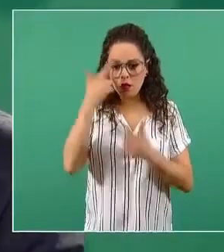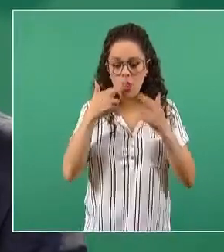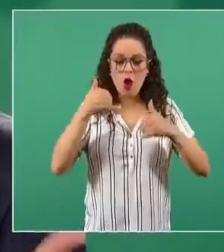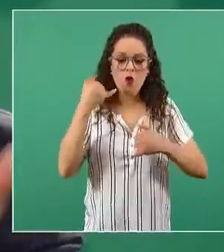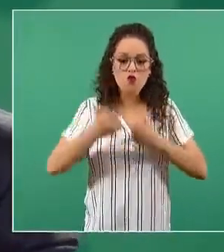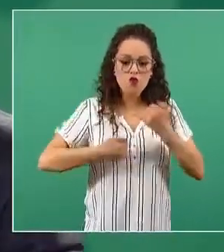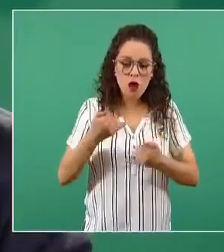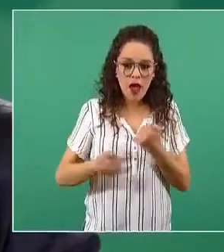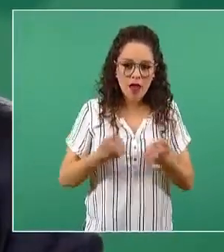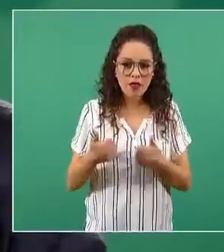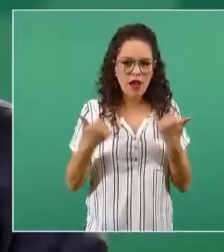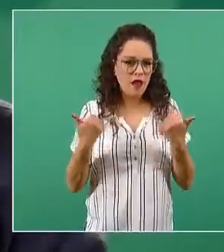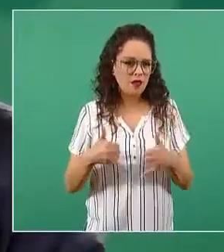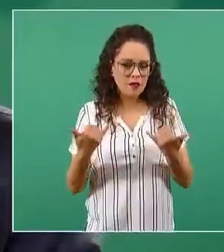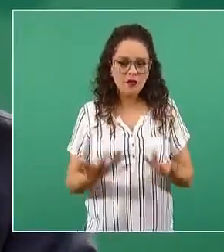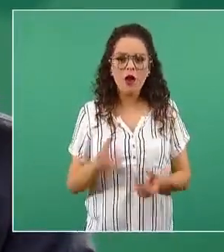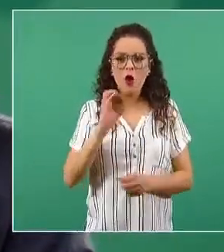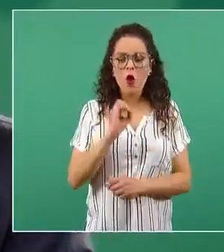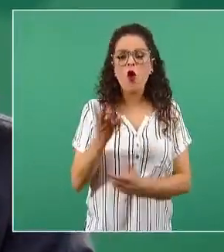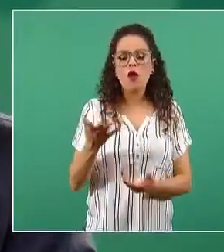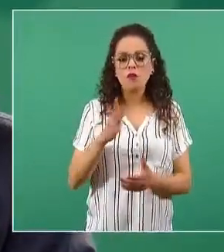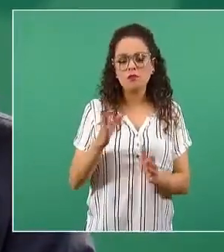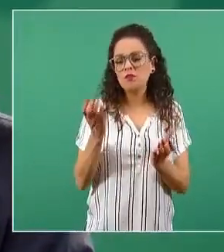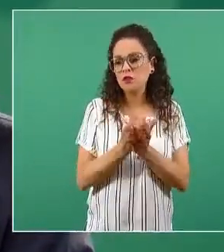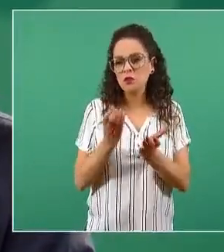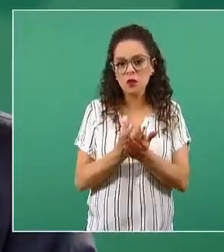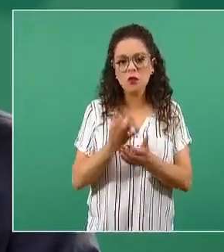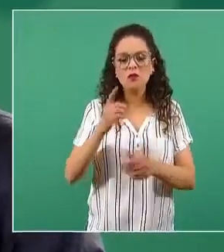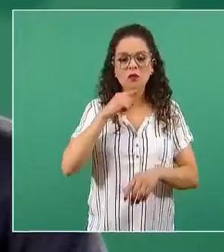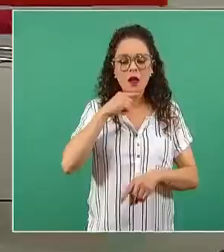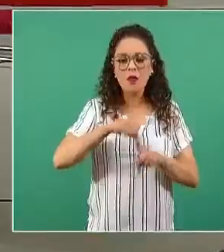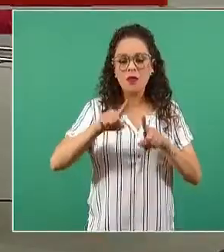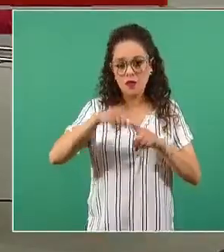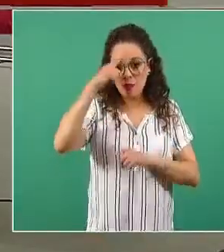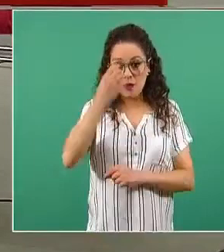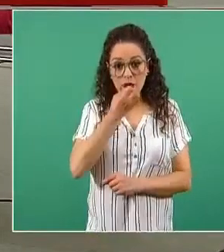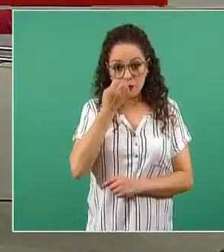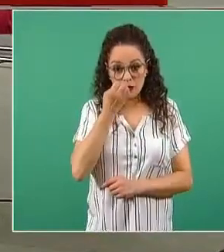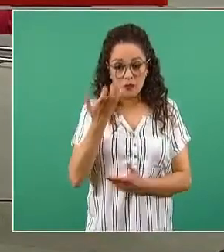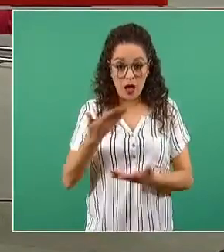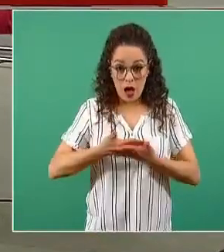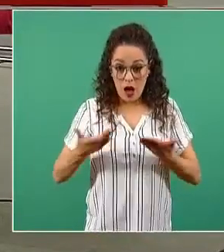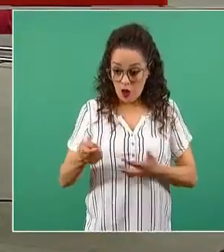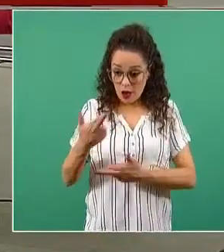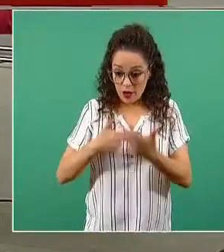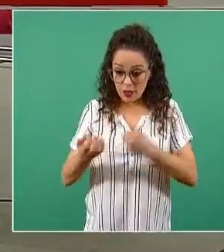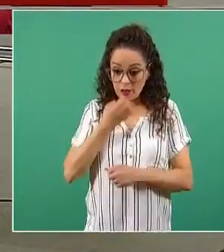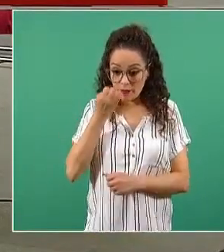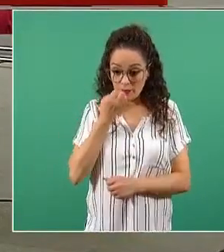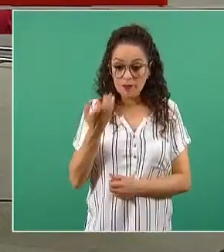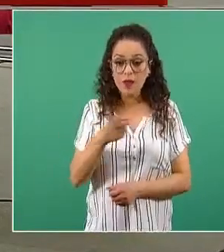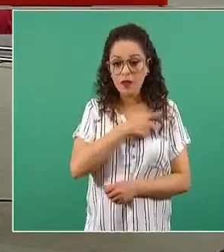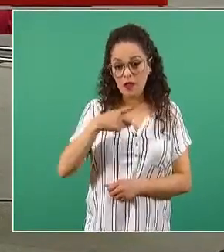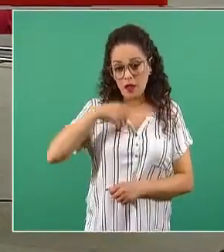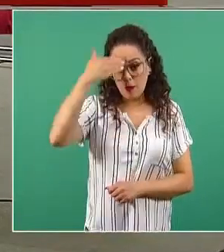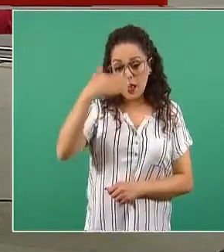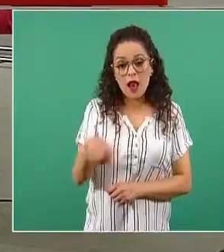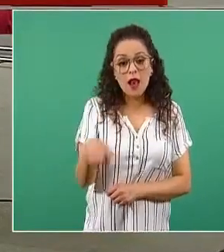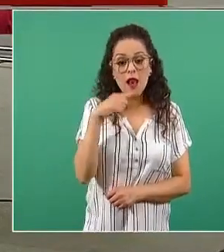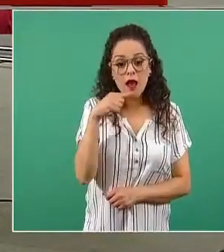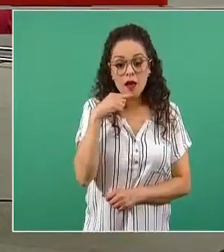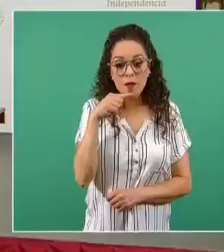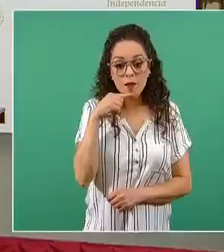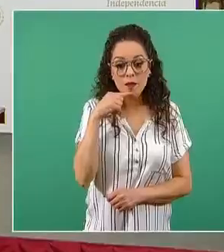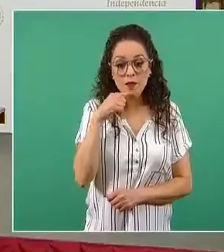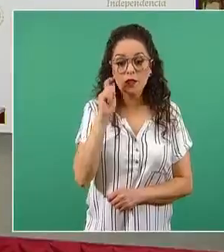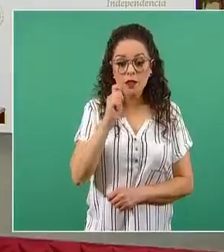y útiles escolares. Ahora que sus niñas y niños estarán entrando a la escuela, sepan que, por ejemplo, los lápices son